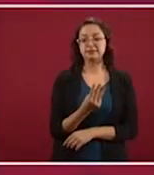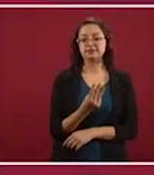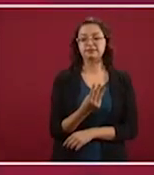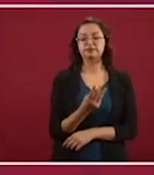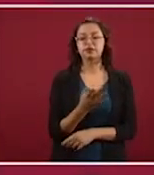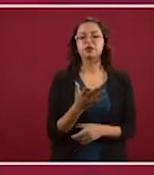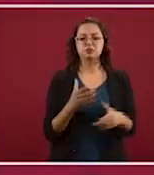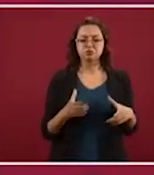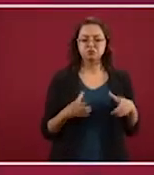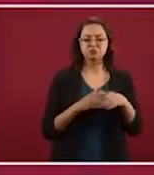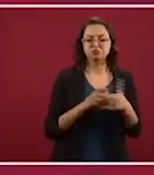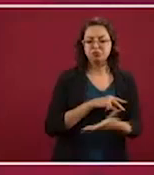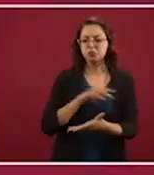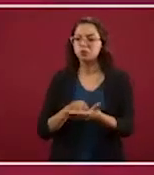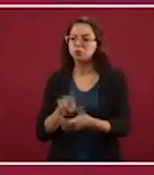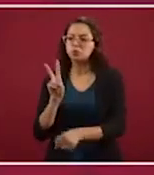una diferencia,